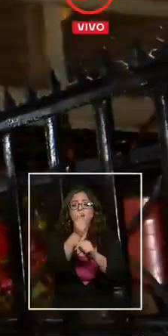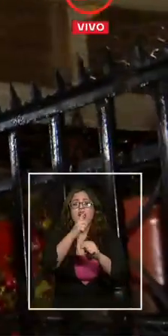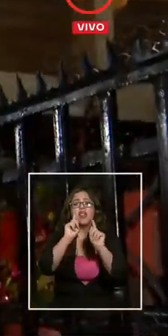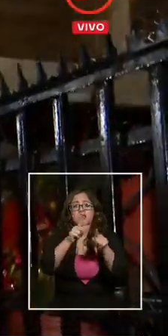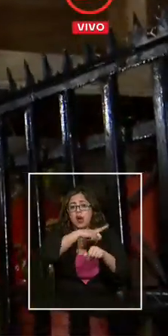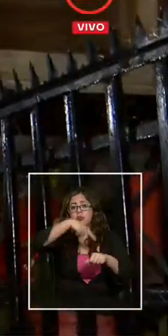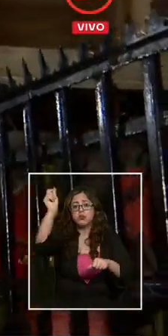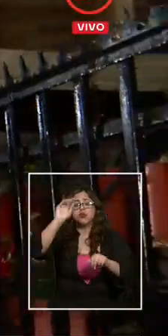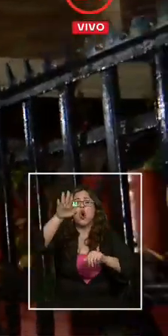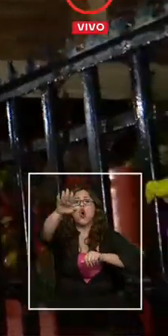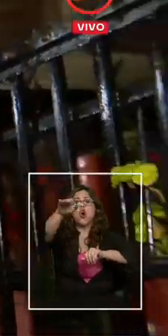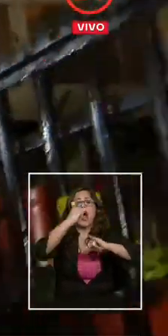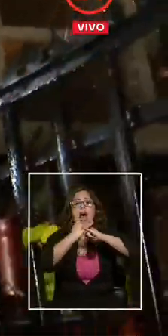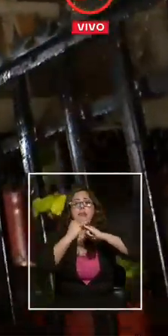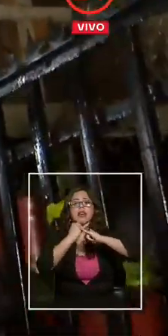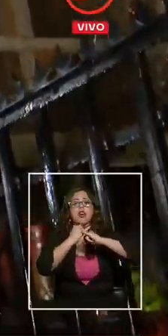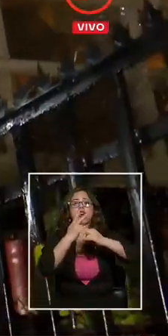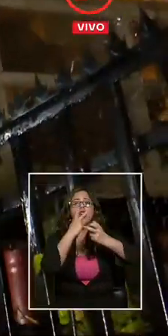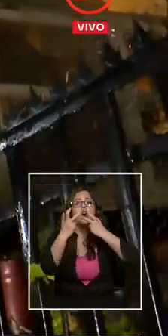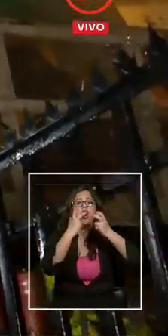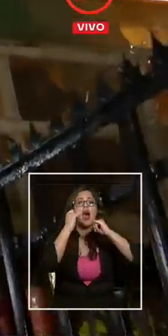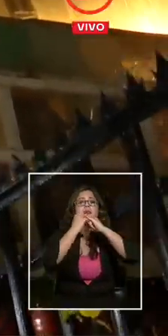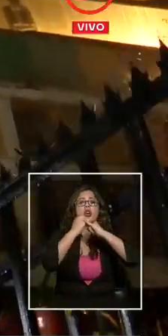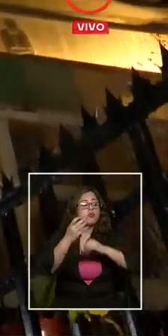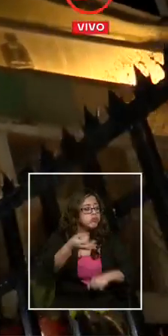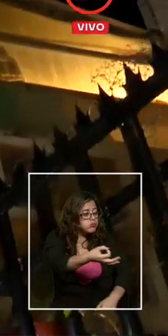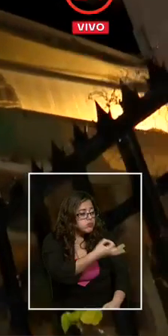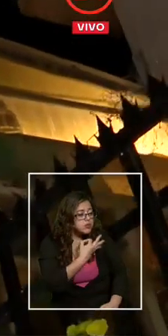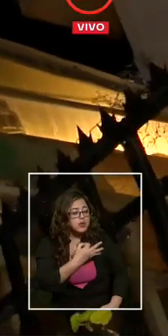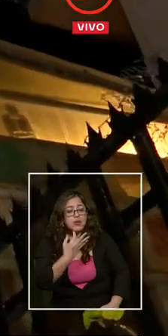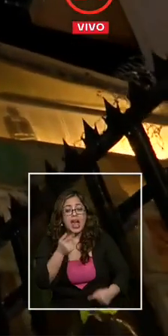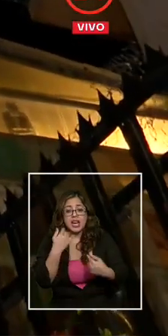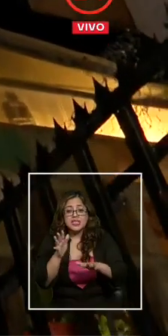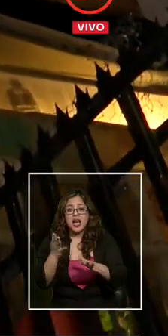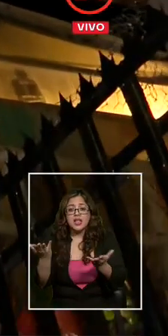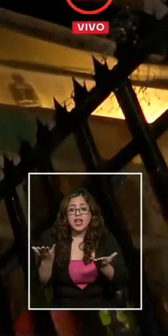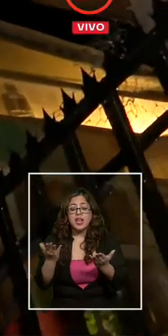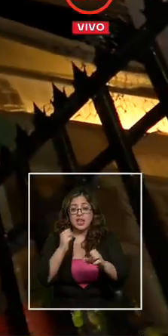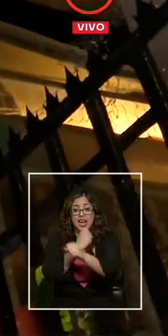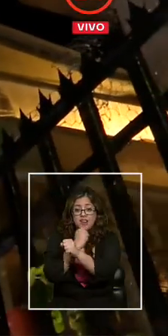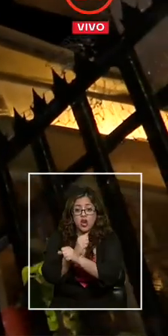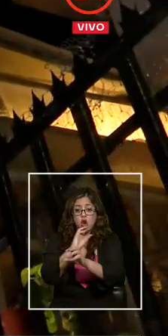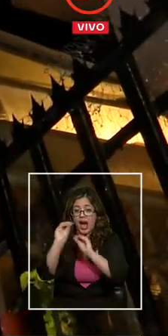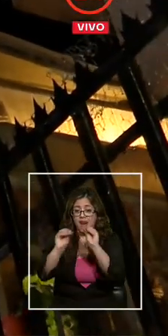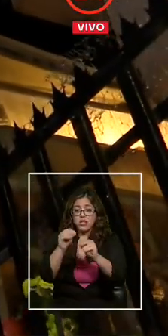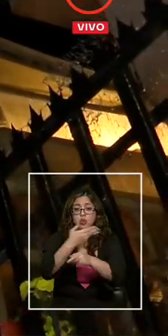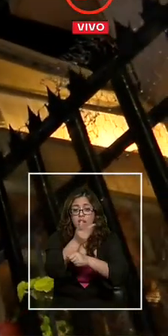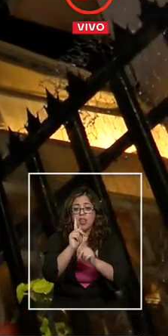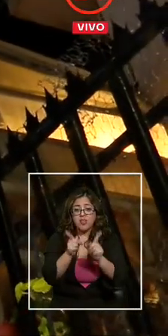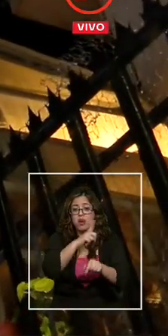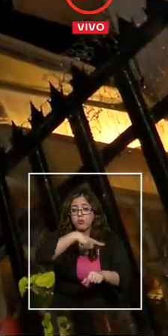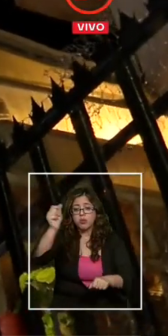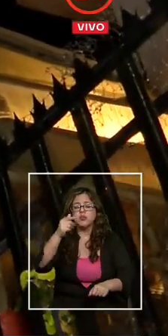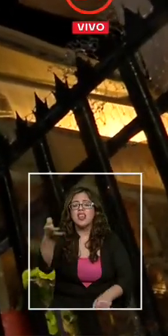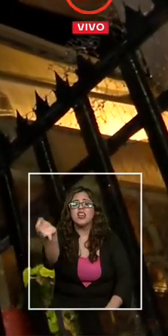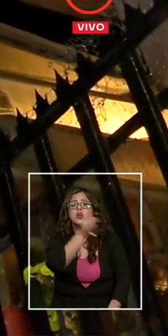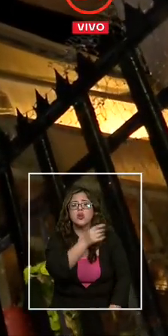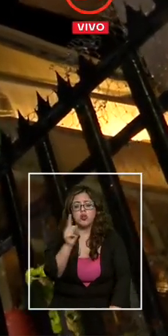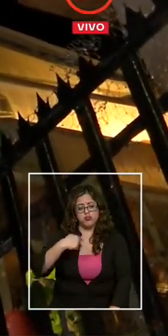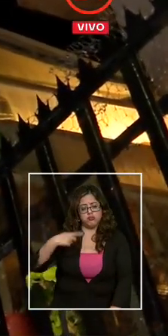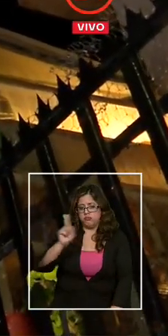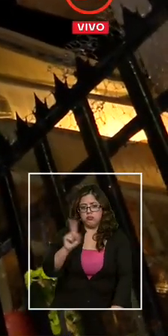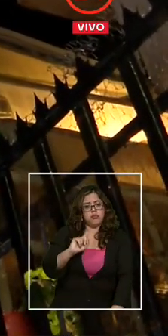Carabineros, amigo. Amigo. Dígame. ¿Carabineros pasó a decirle que tenían que evacuar? Sí, por supuesto que sí. ¿Y qué le dijo usted?